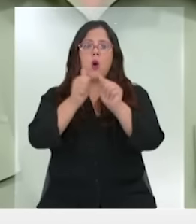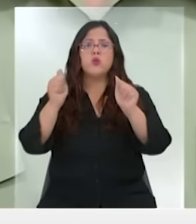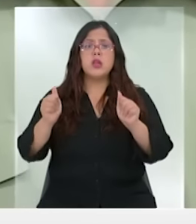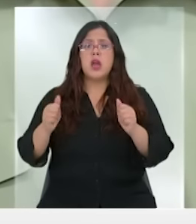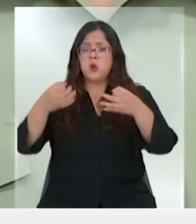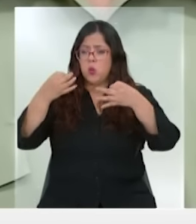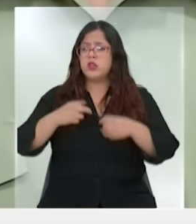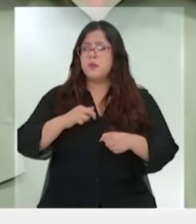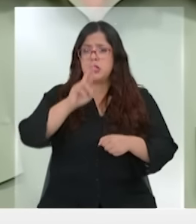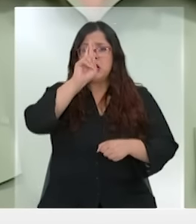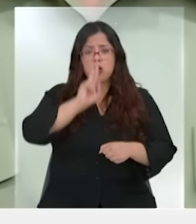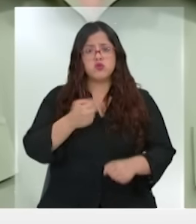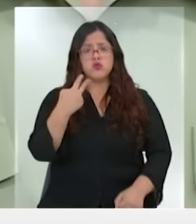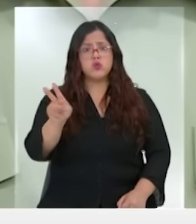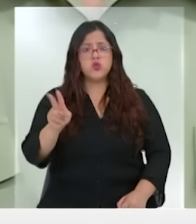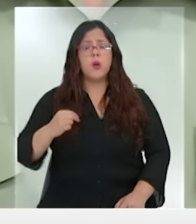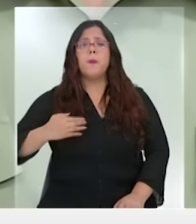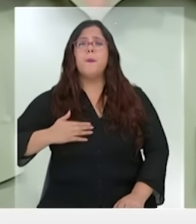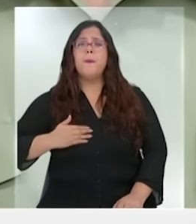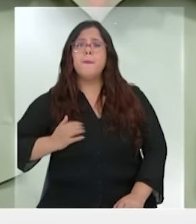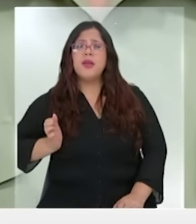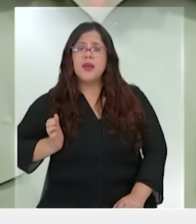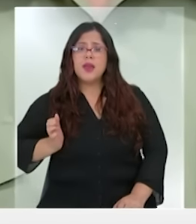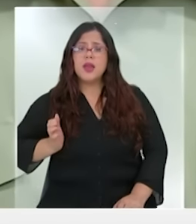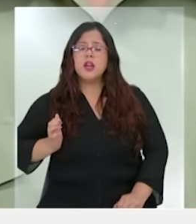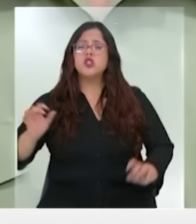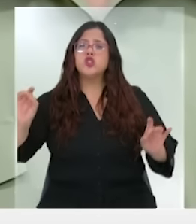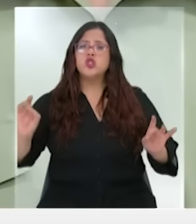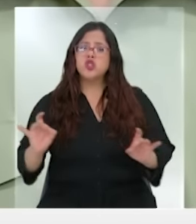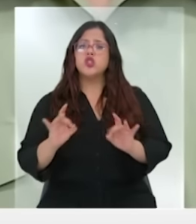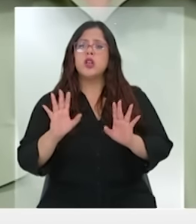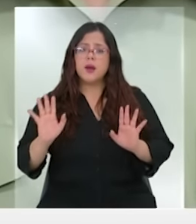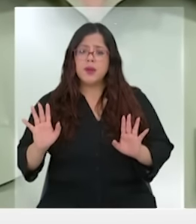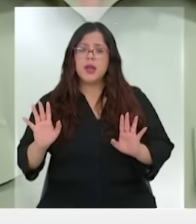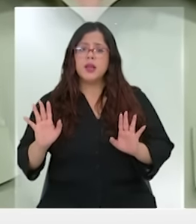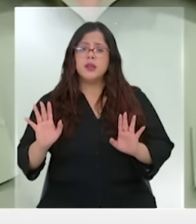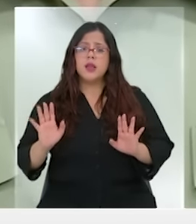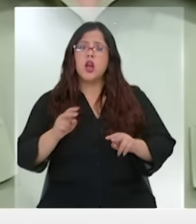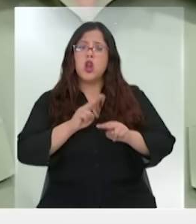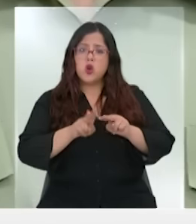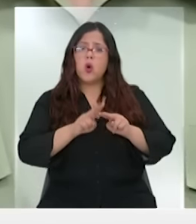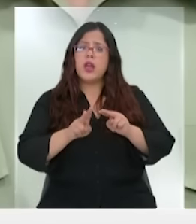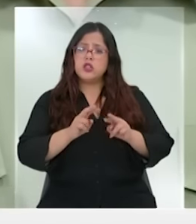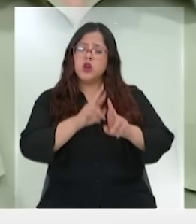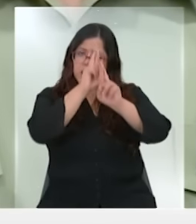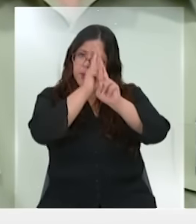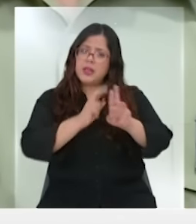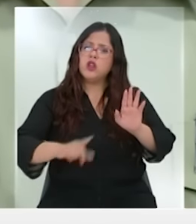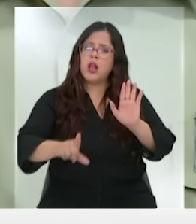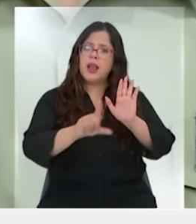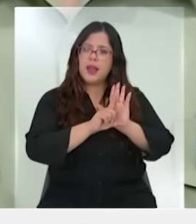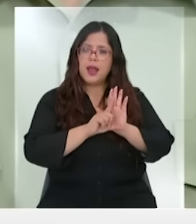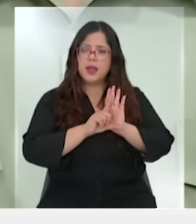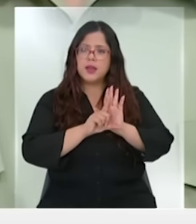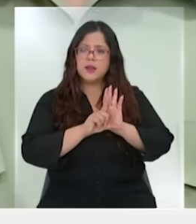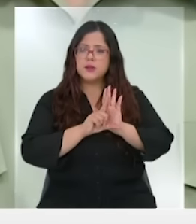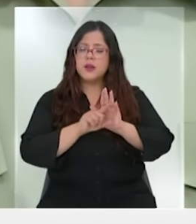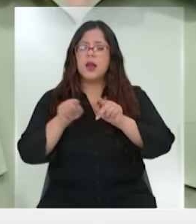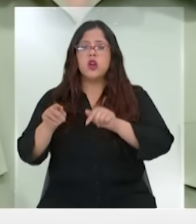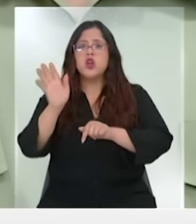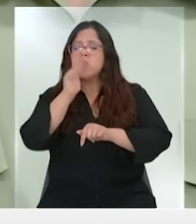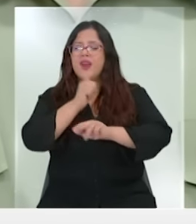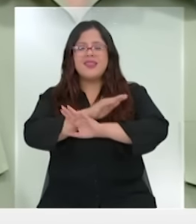cargo. La Policía de Investigaciones ejecutó ese reporte de conformidad a la ley. No hay